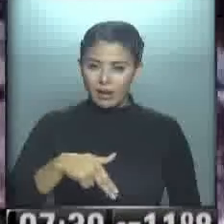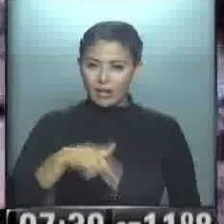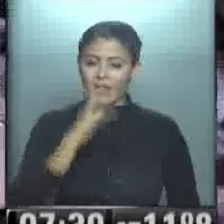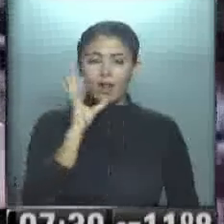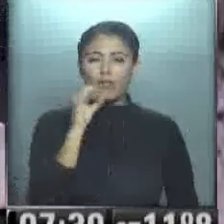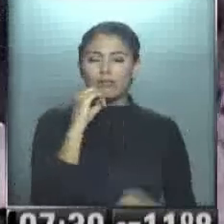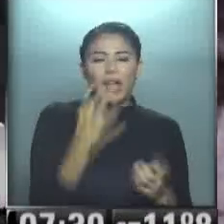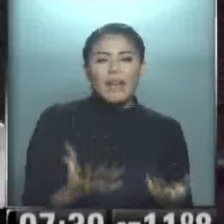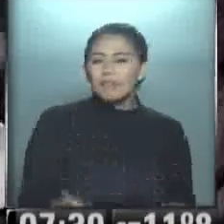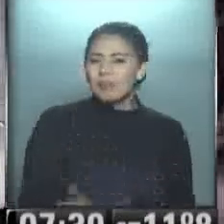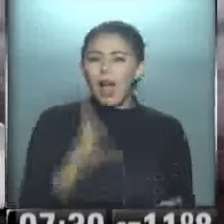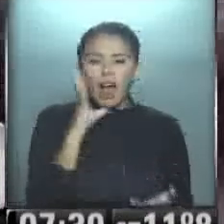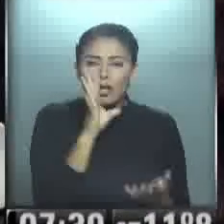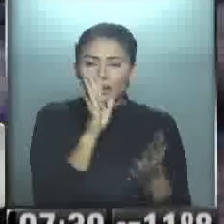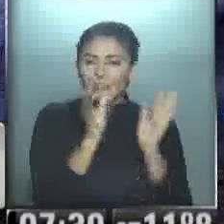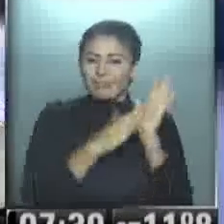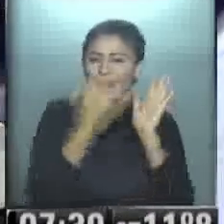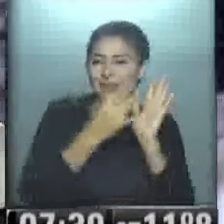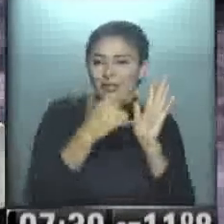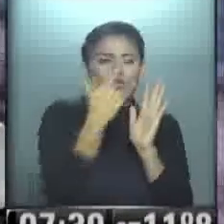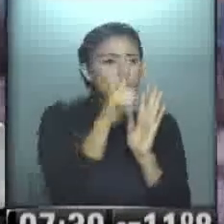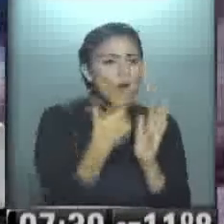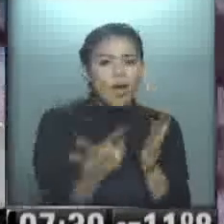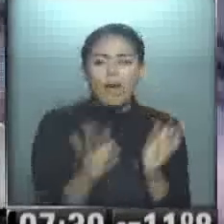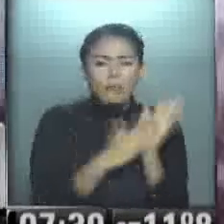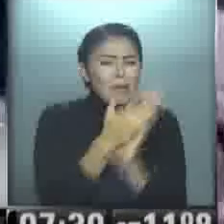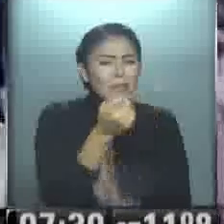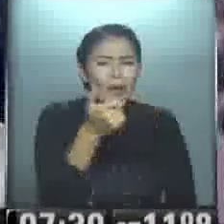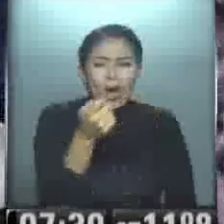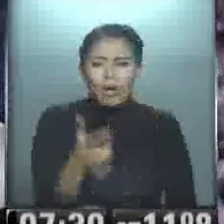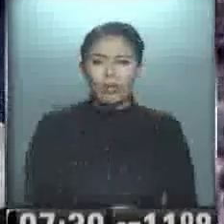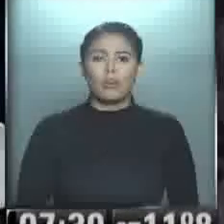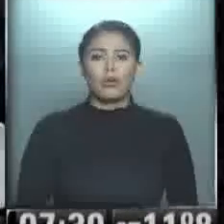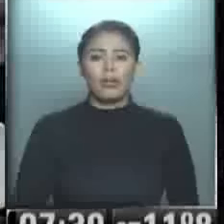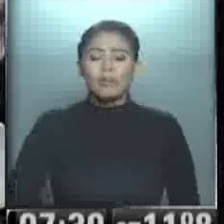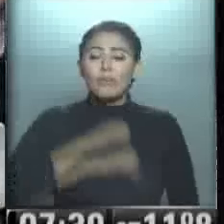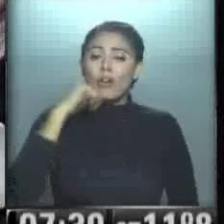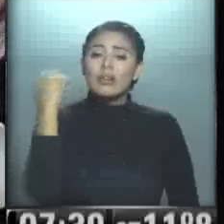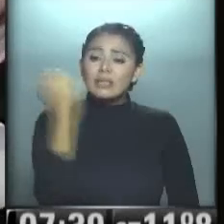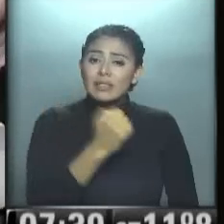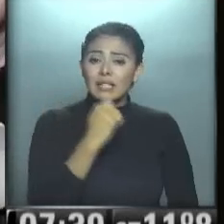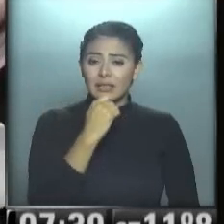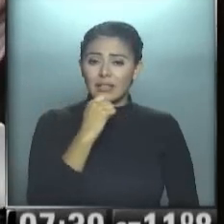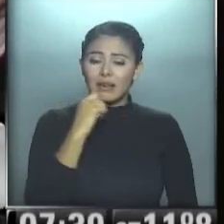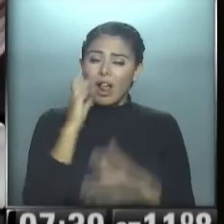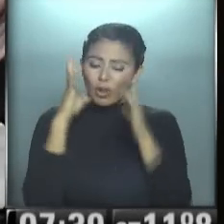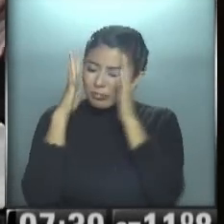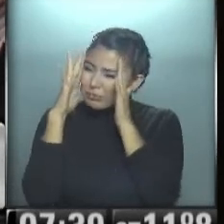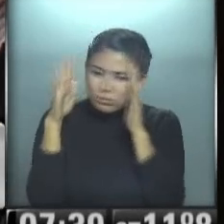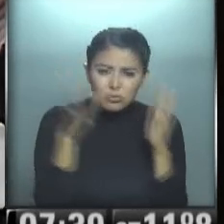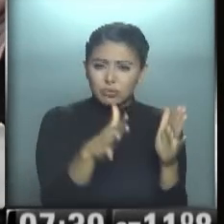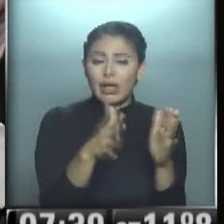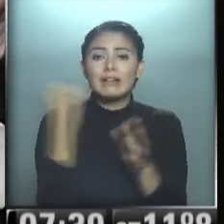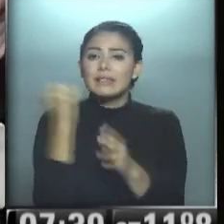débil, es una pista inconsistente, con pocas pruebas, y es fundamentalmente una pista orientada a